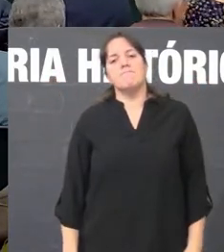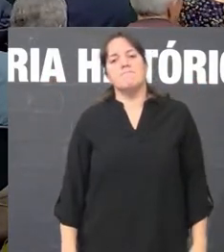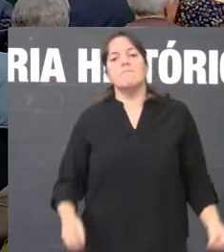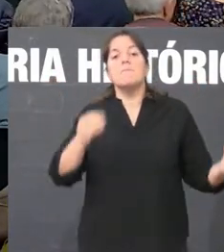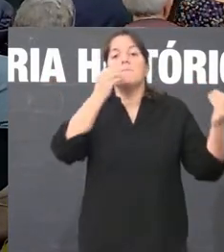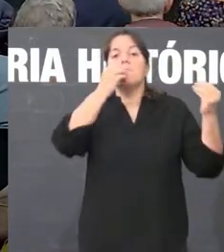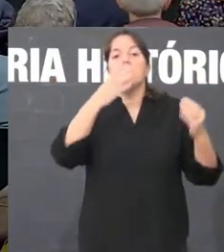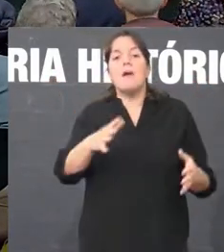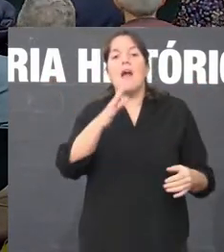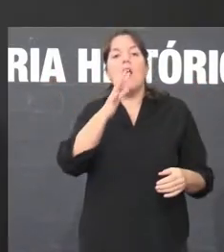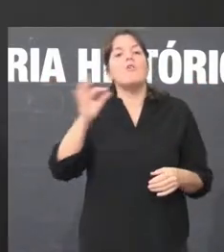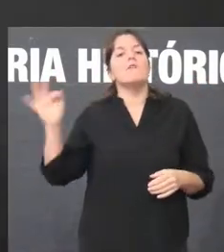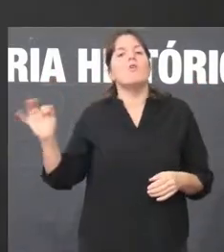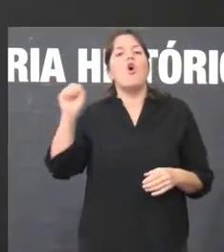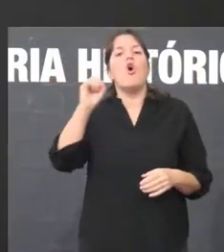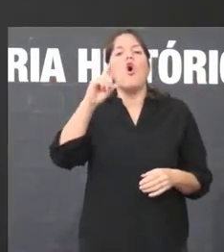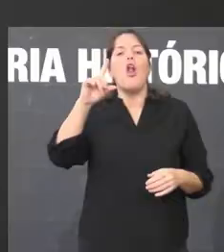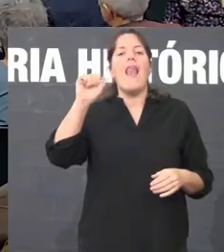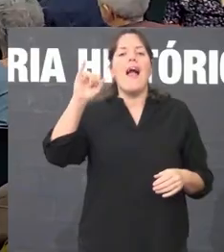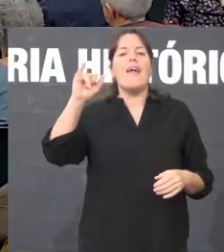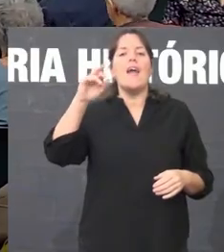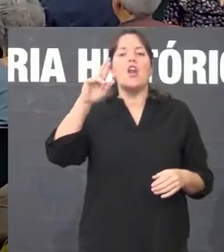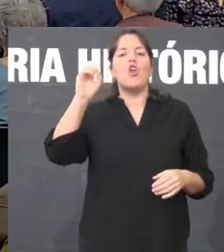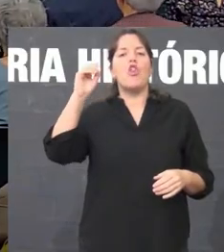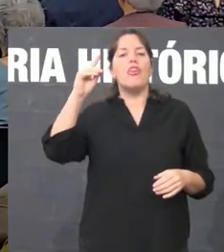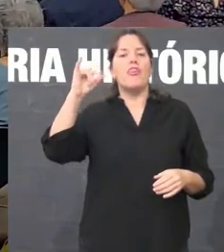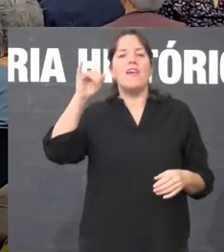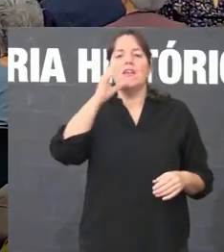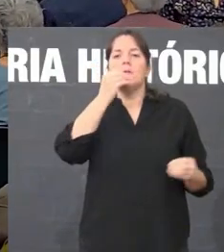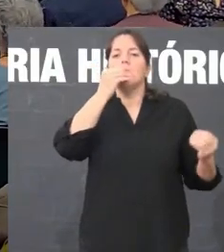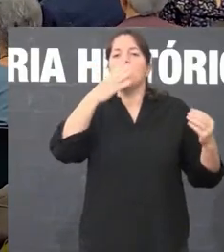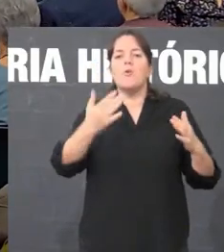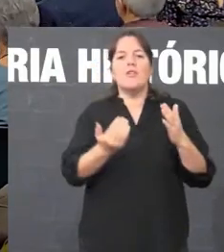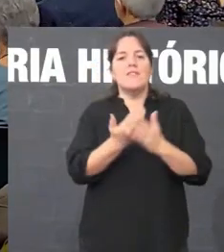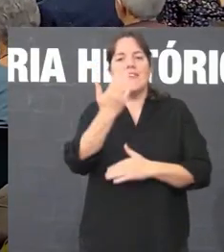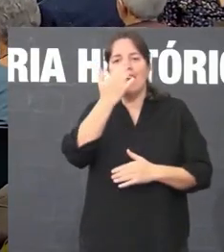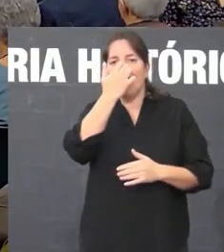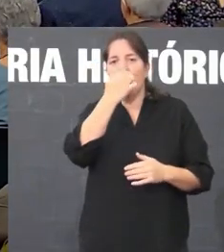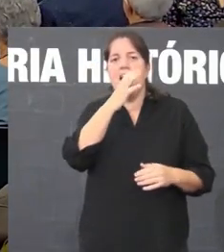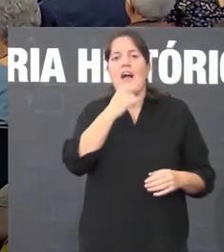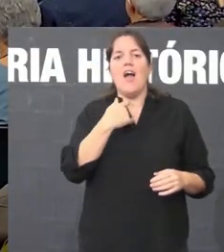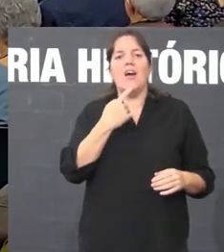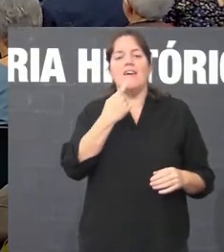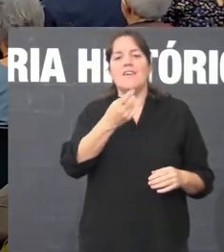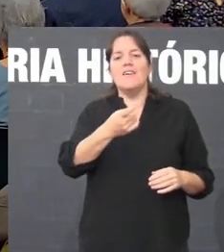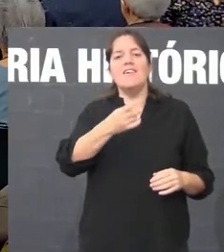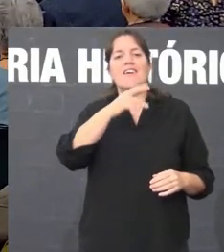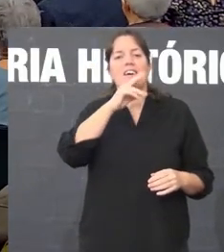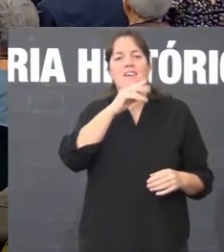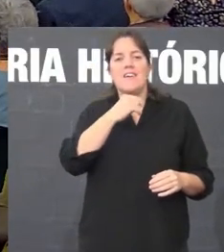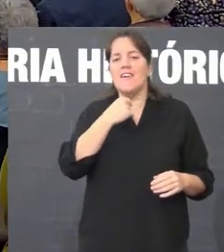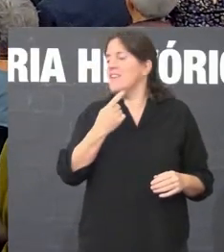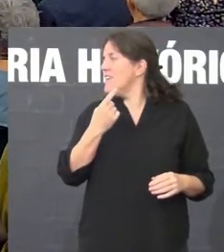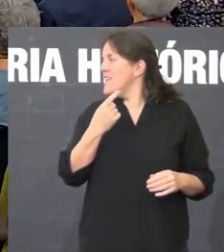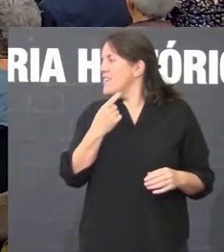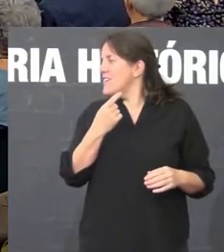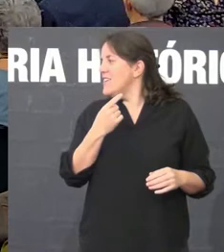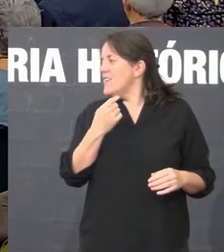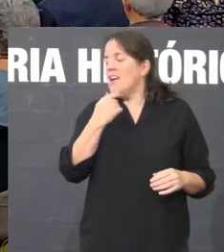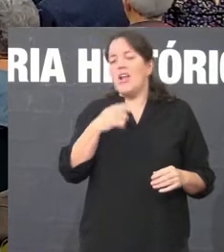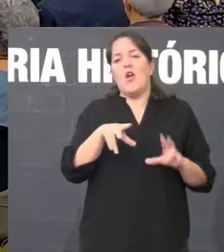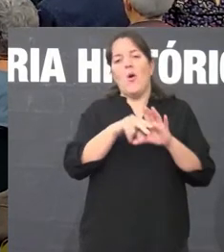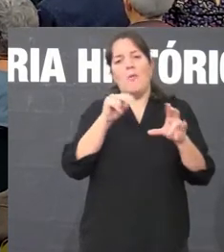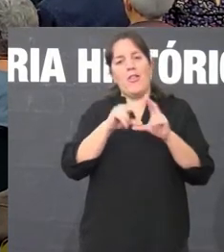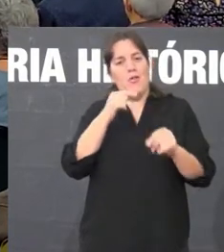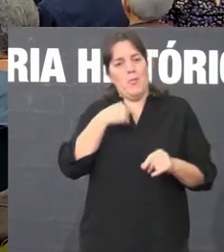coñecen Olalla Rodil? Ben, bon día, eu despois de pasar a vergonza que acaban de pasar por que puxera de iso o vídeo.